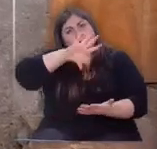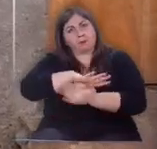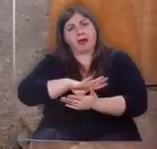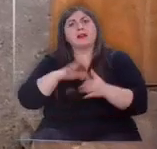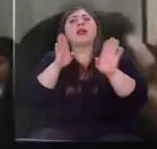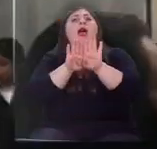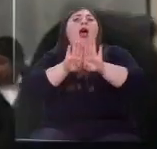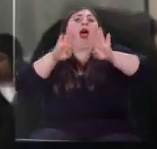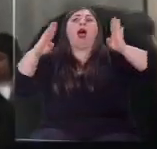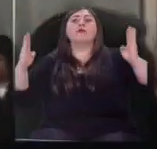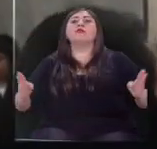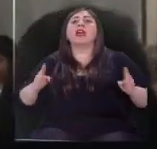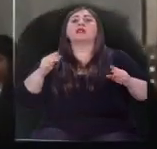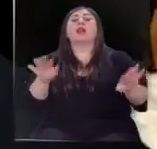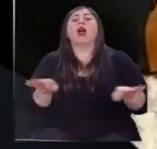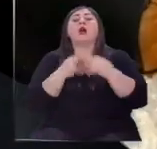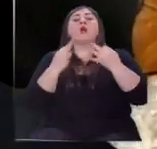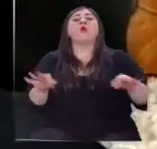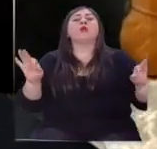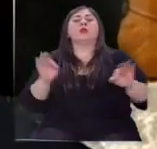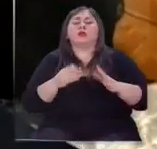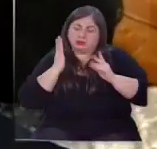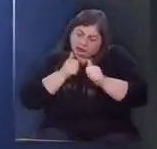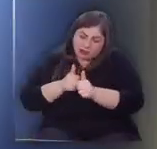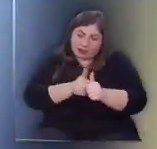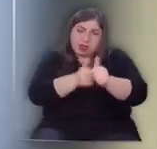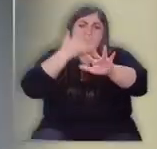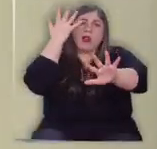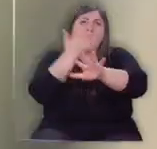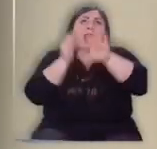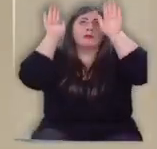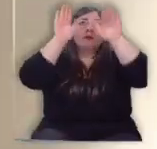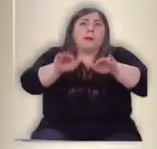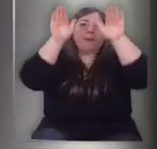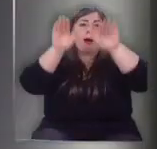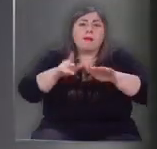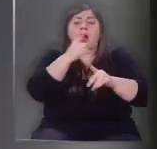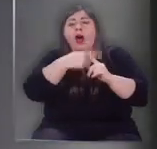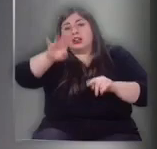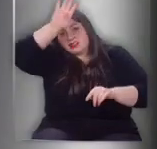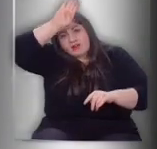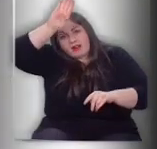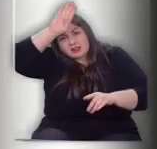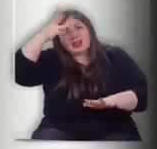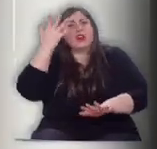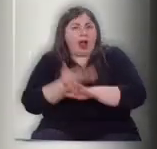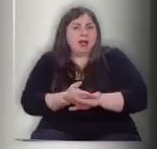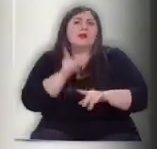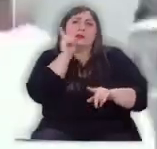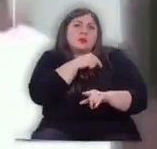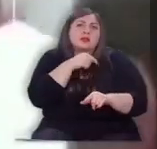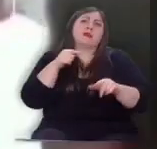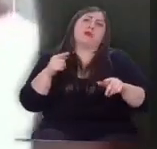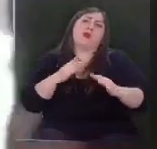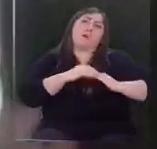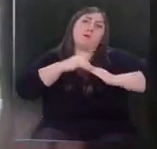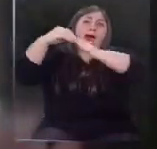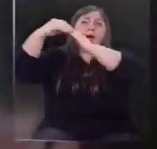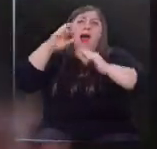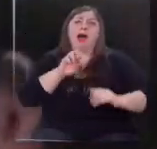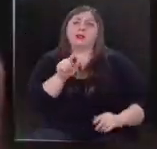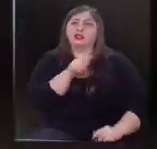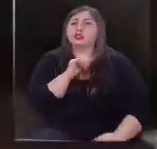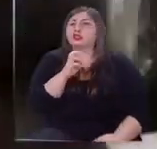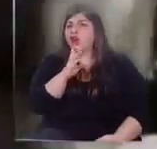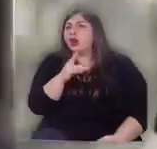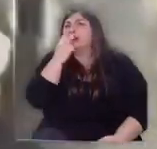puertas abiertas a cultos y a fervientes seguidores, la mayoría de ellos evangélicos. El último caso liderado por un pastor reconocido en